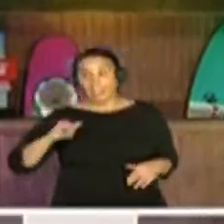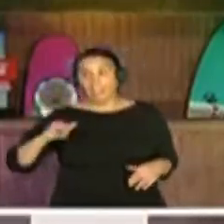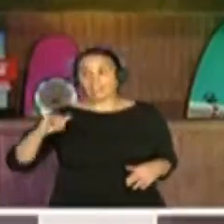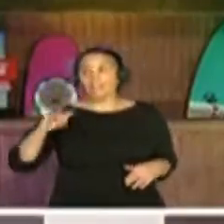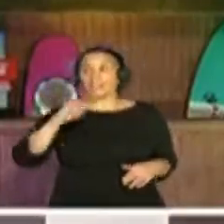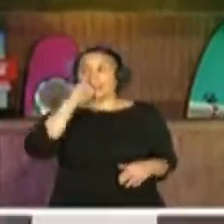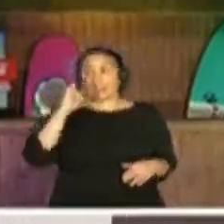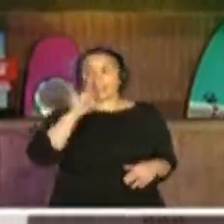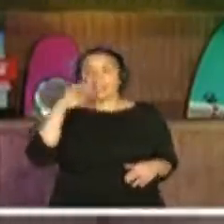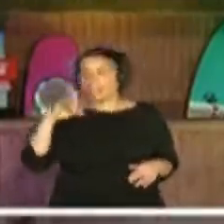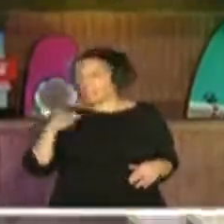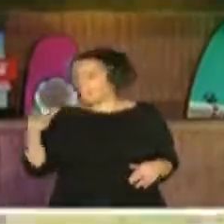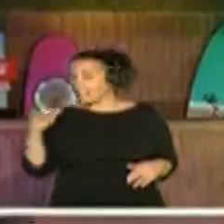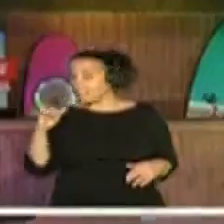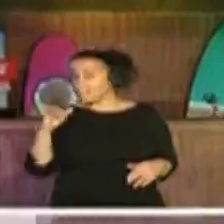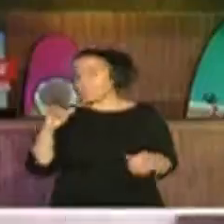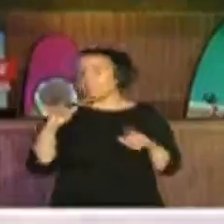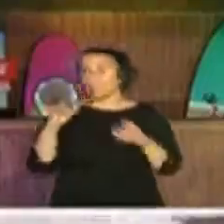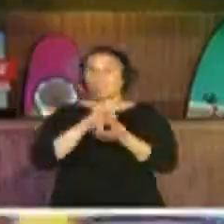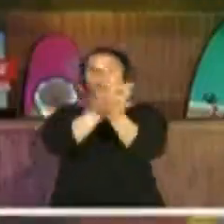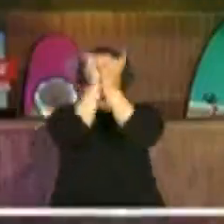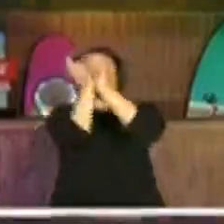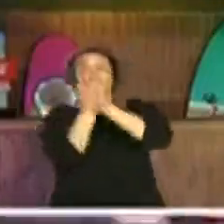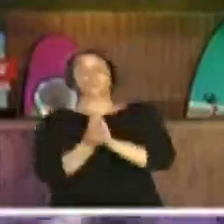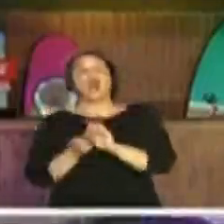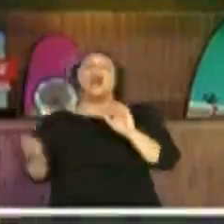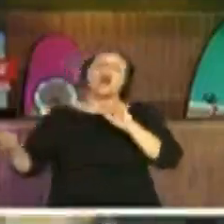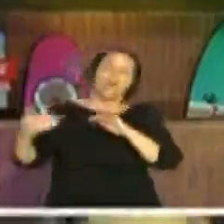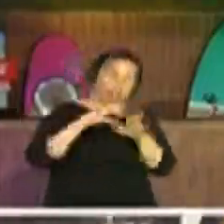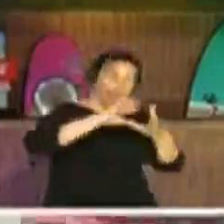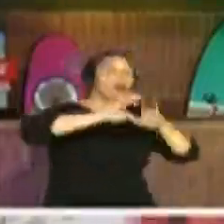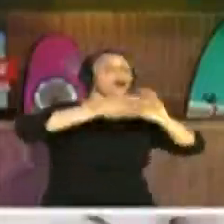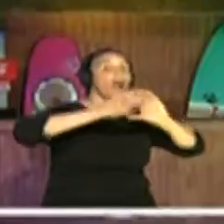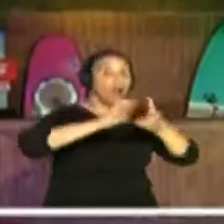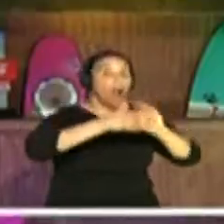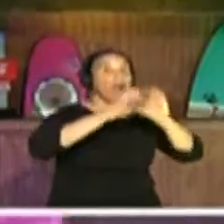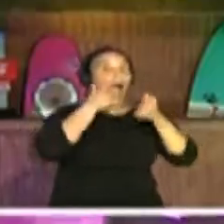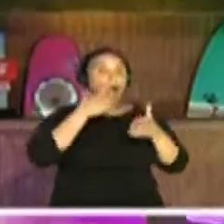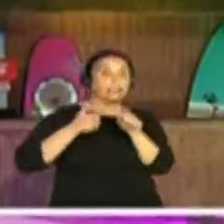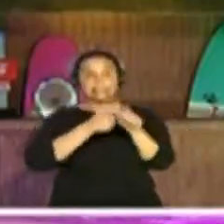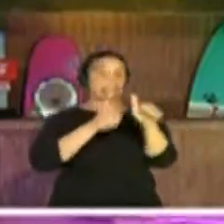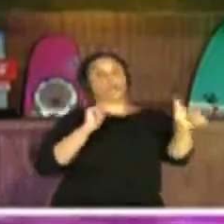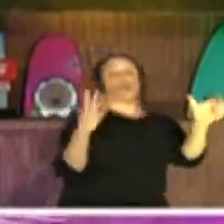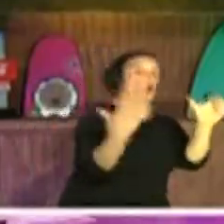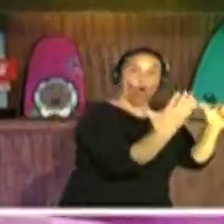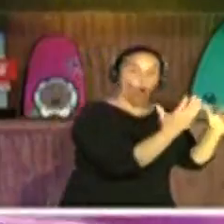cambie la ruta para Granadilla, a ver si usted no me pide.